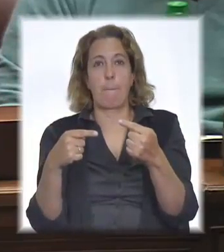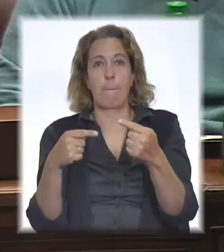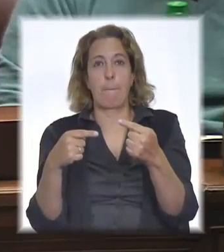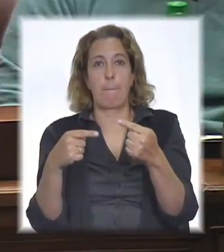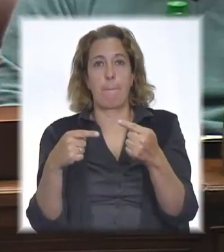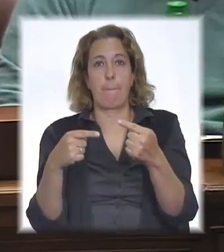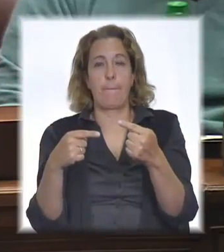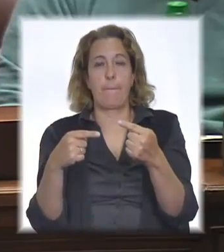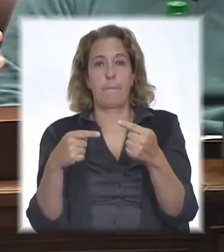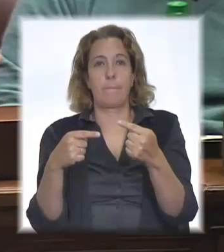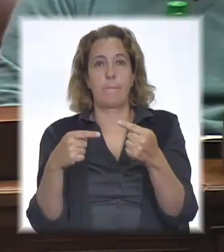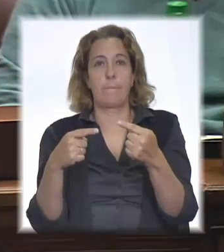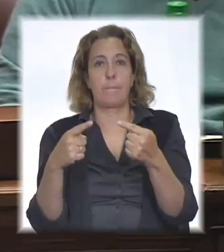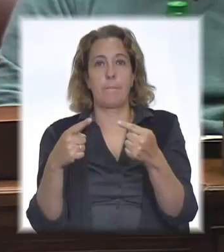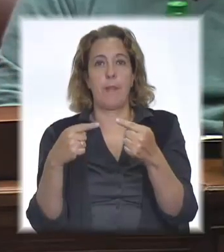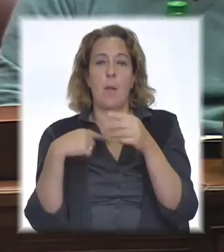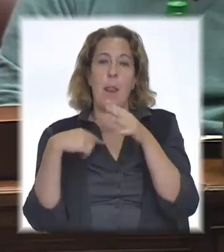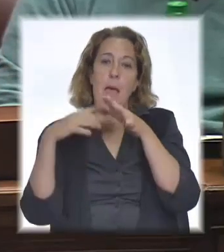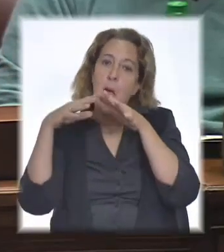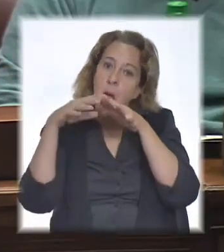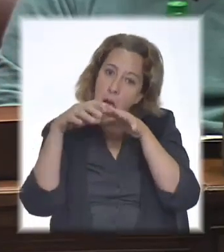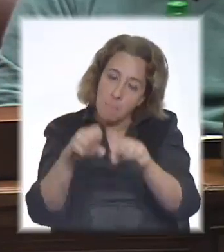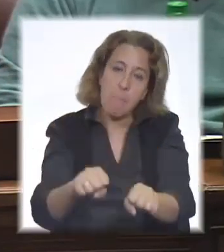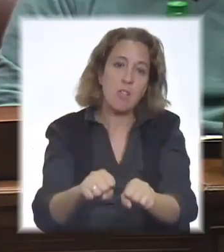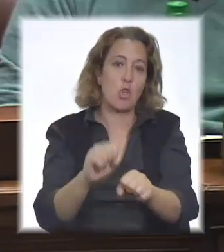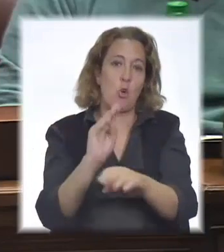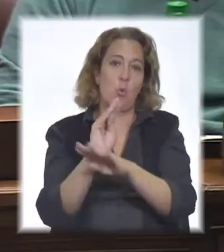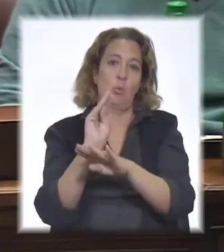entre comillas invasión cultural